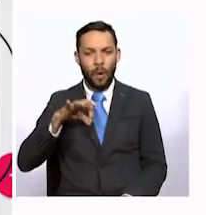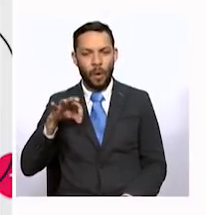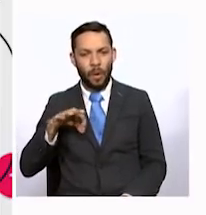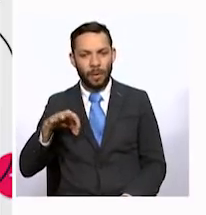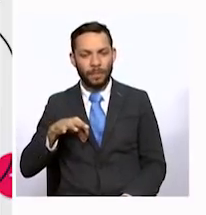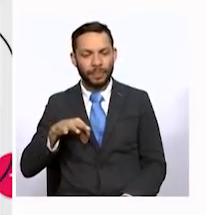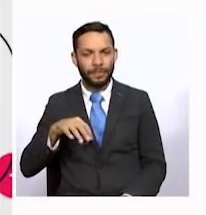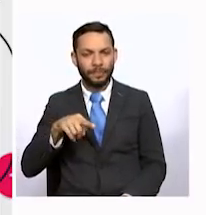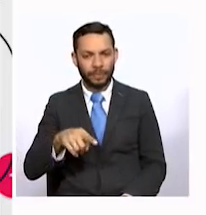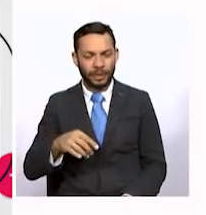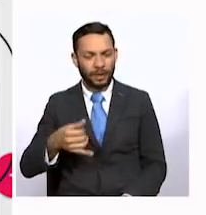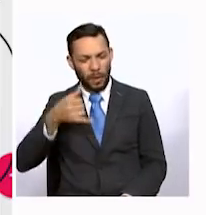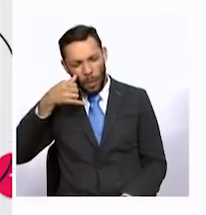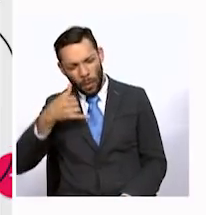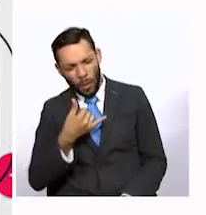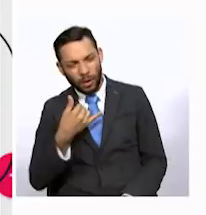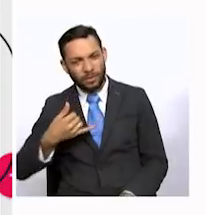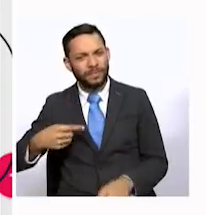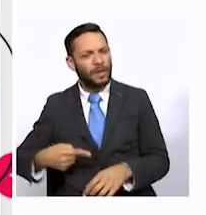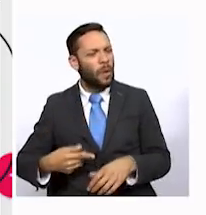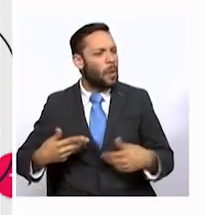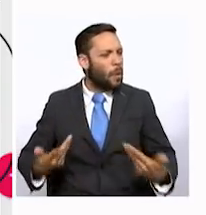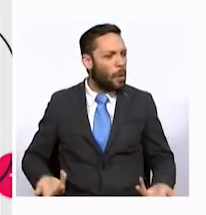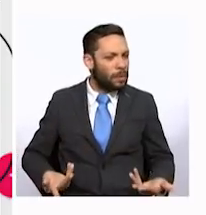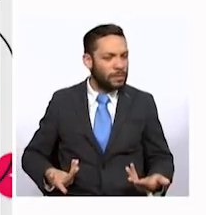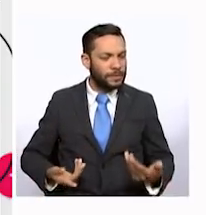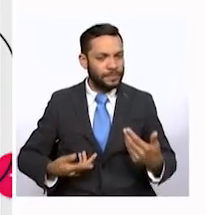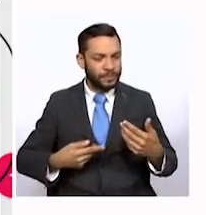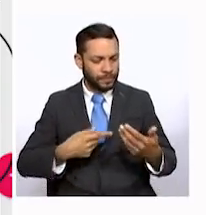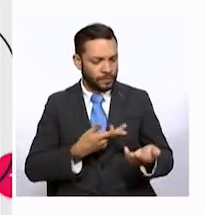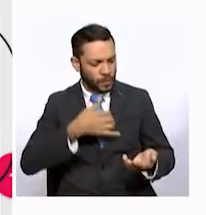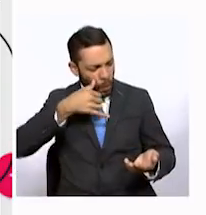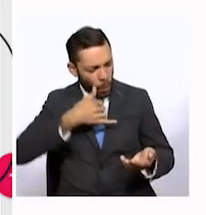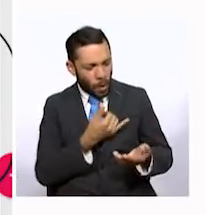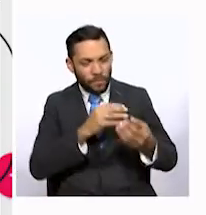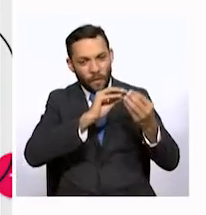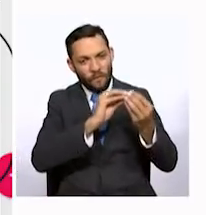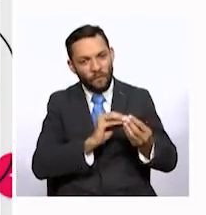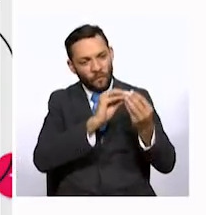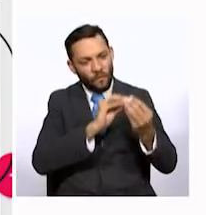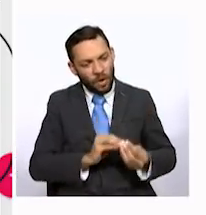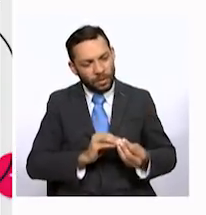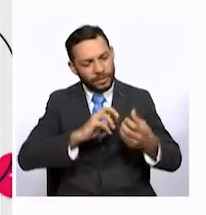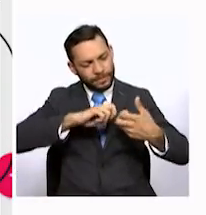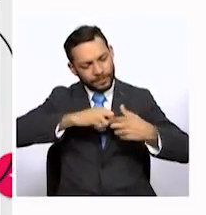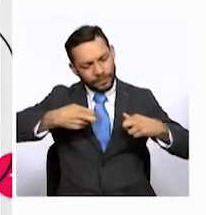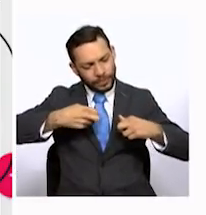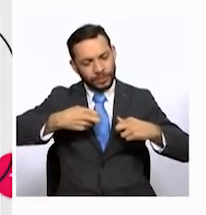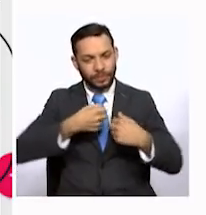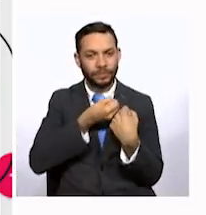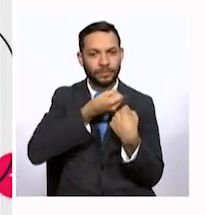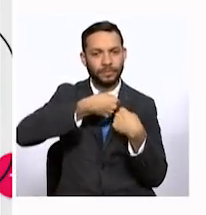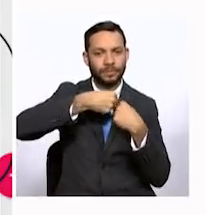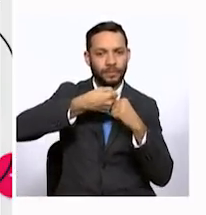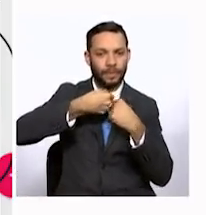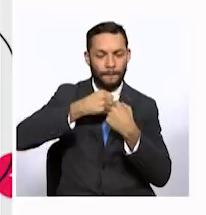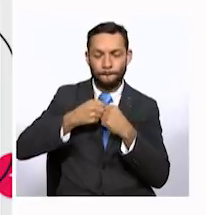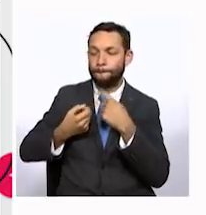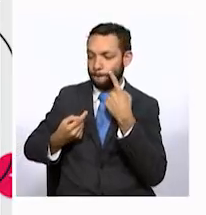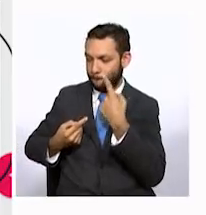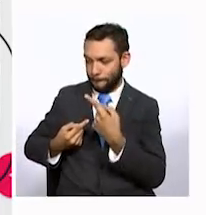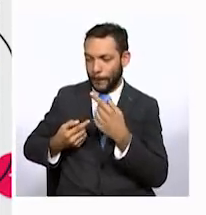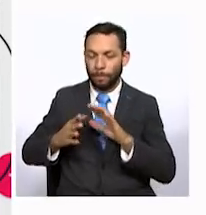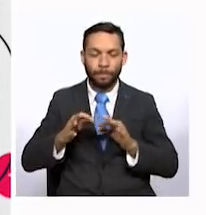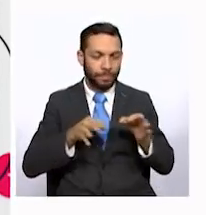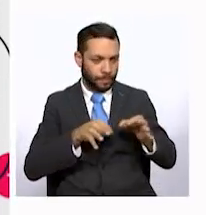urografía. ¿Esto qué es? ¿Cómo es esa parte de la anatomía interna que Bueno, estamos la viendo? anatomía interna de la rodilla, lo que vemos acá, estas 2 estructuras que ustedes ven acá en